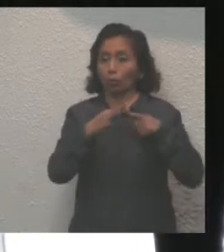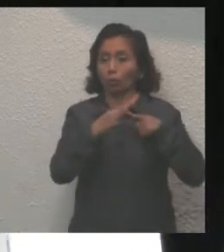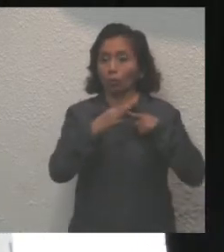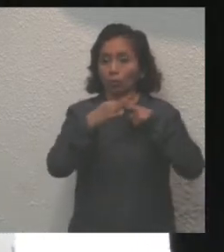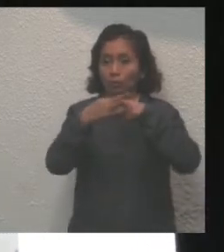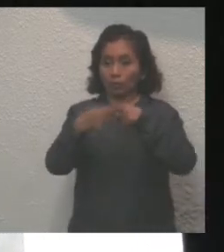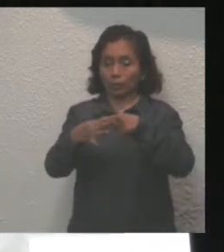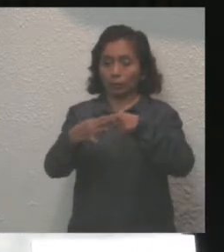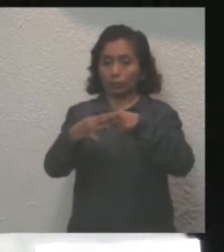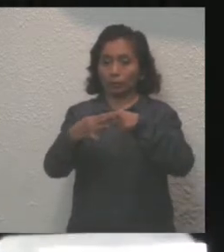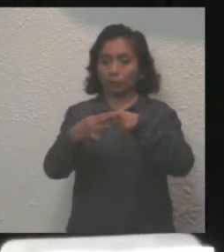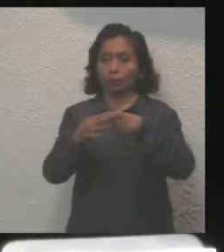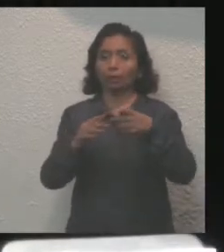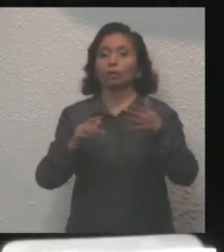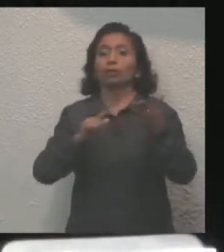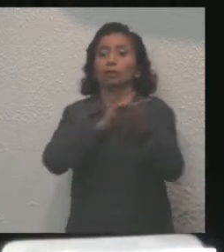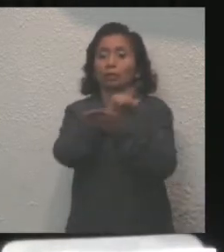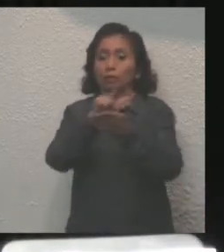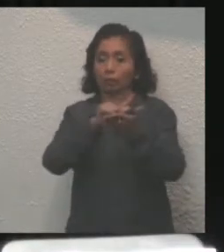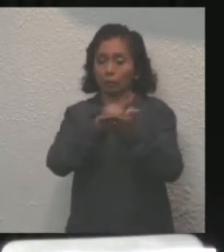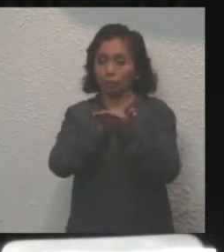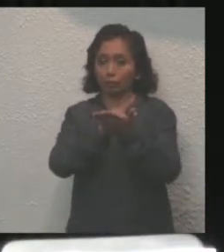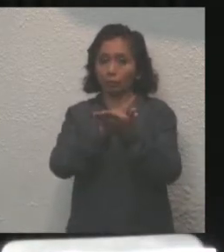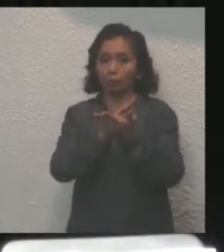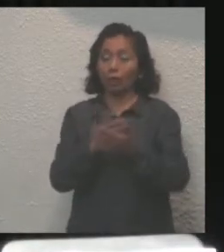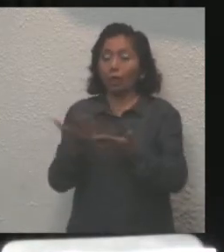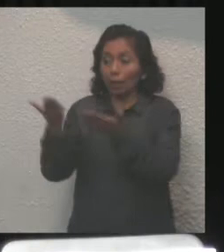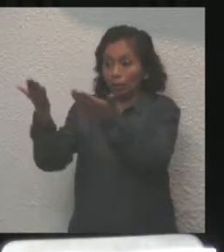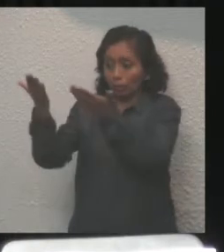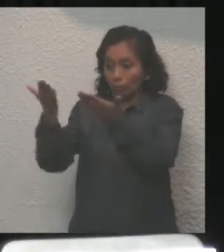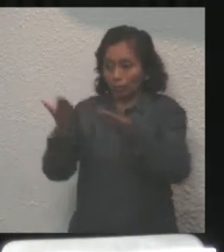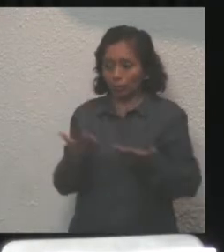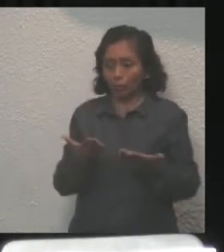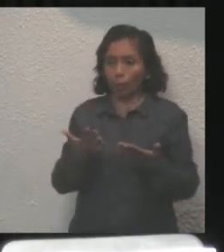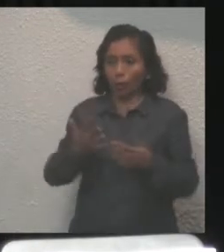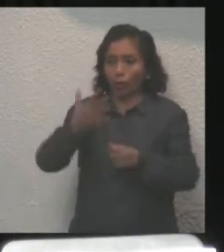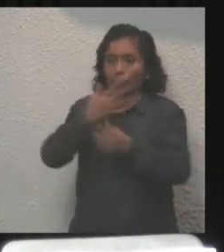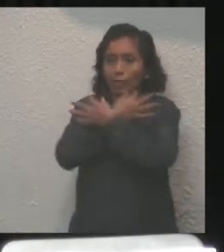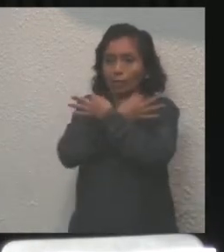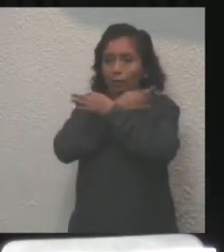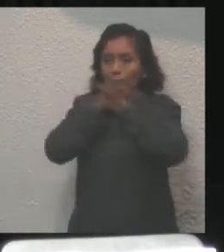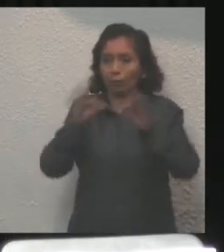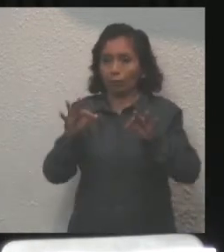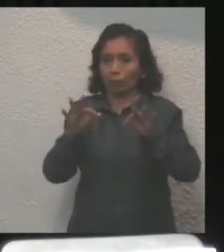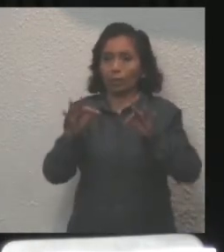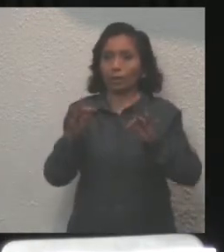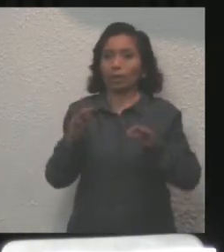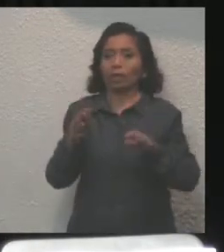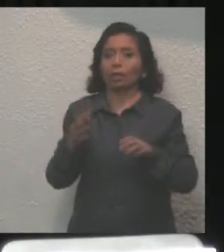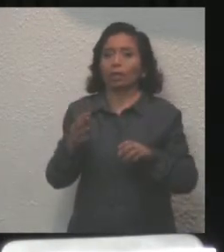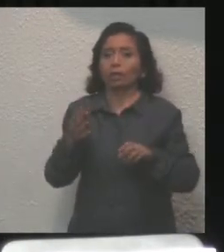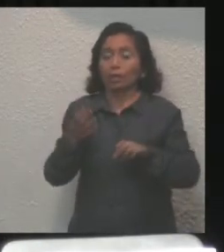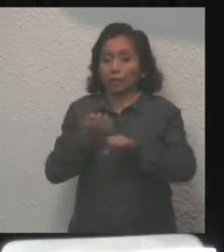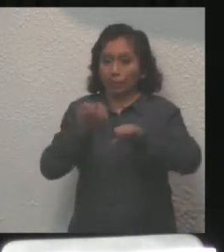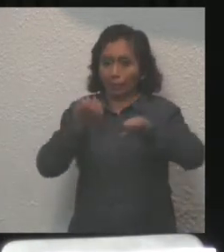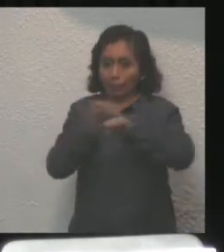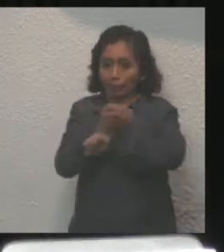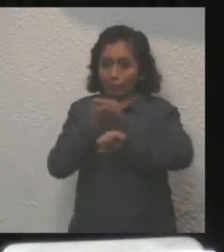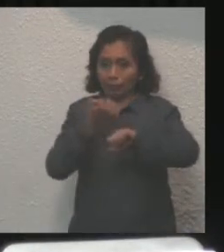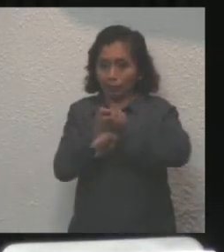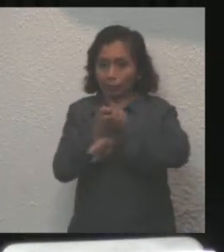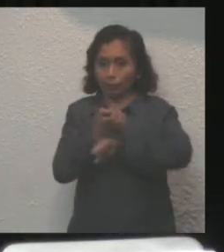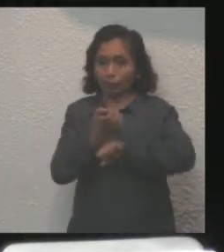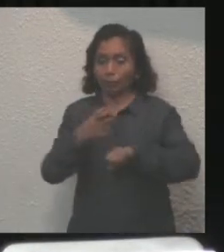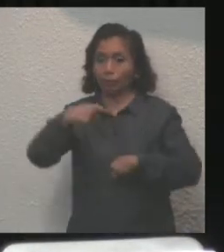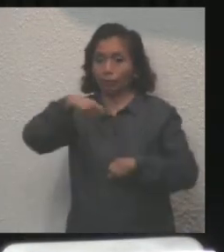representante del Poder Legislativo, he recibido el informe del Estado que guarda la Administración